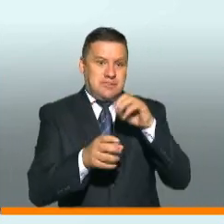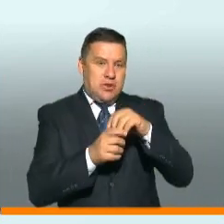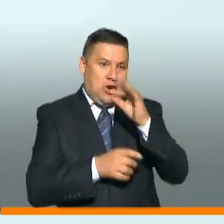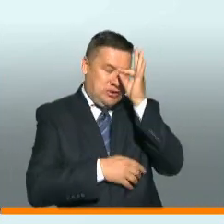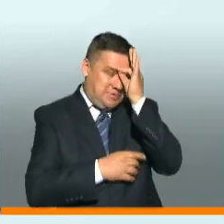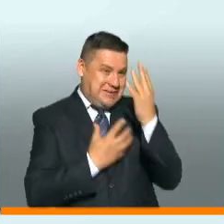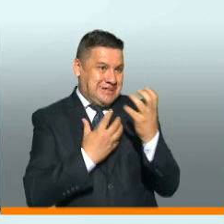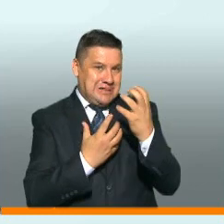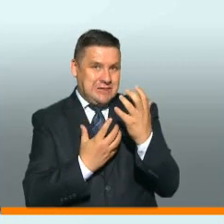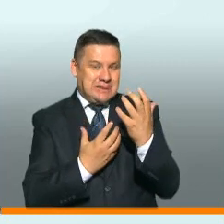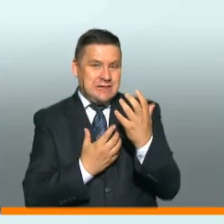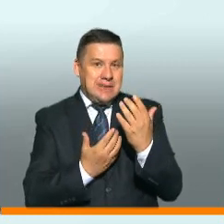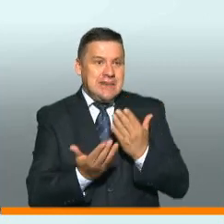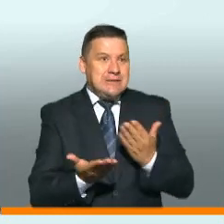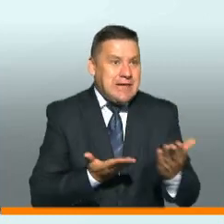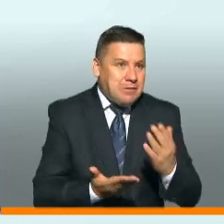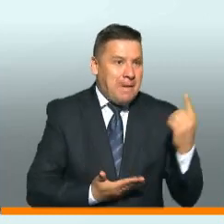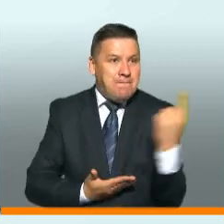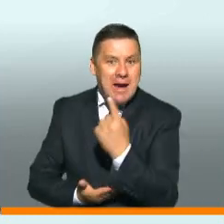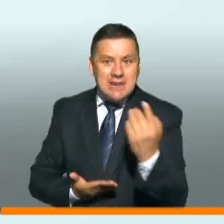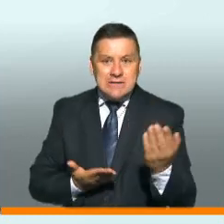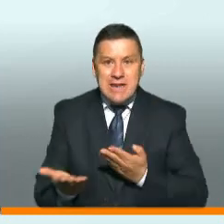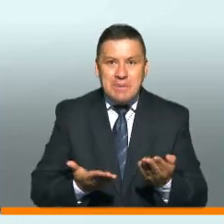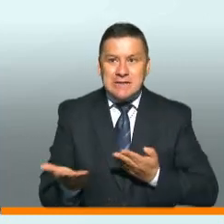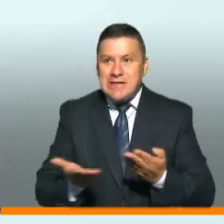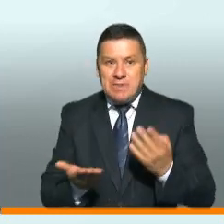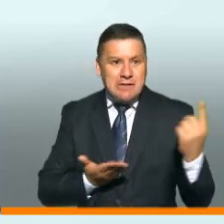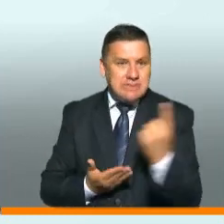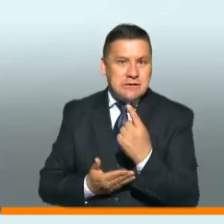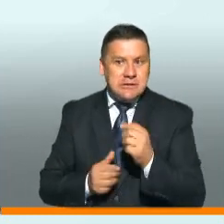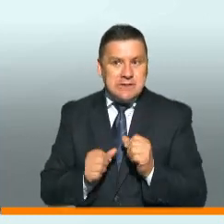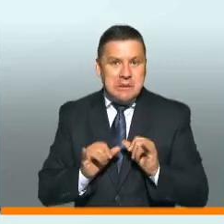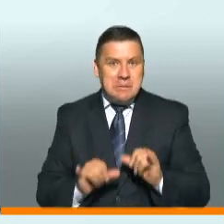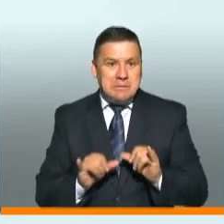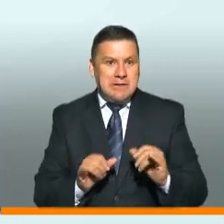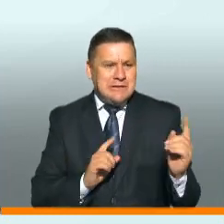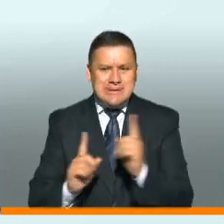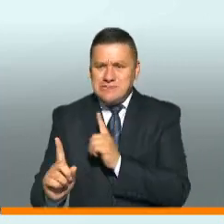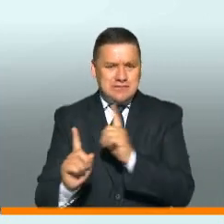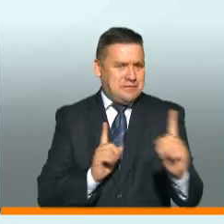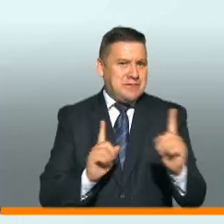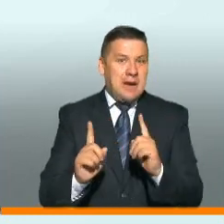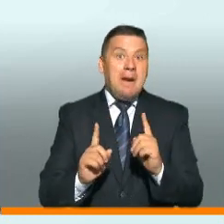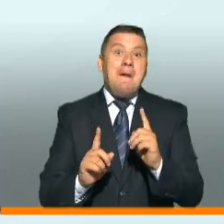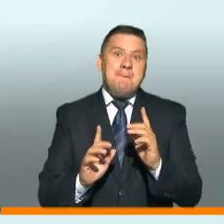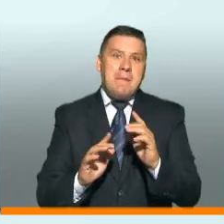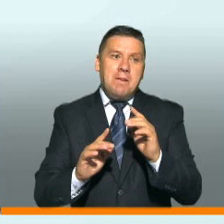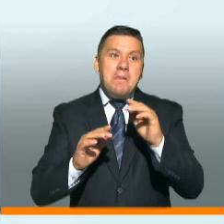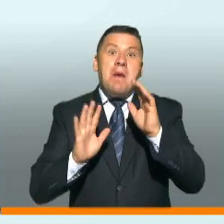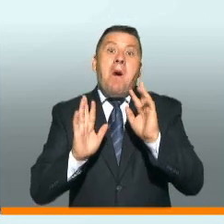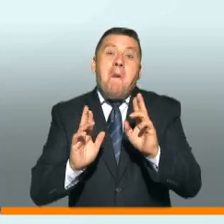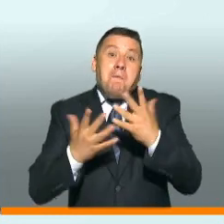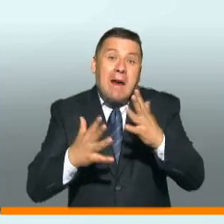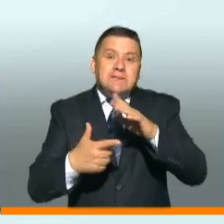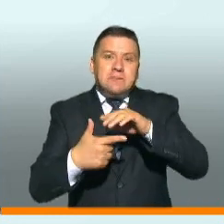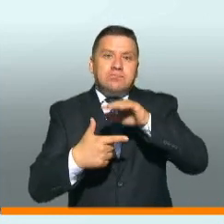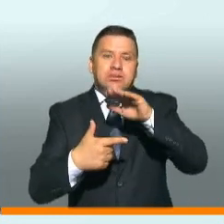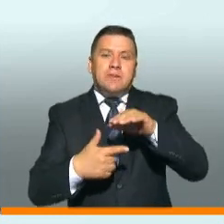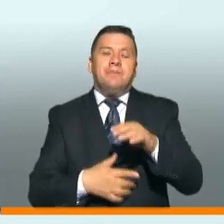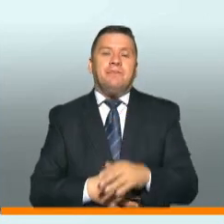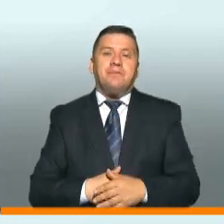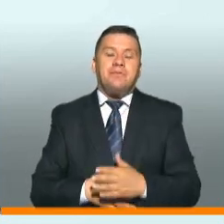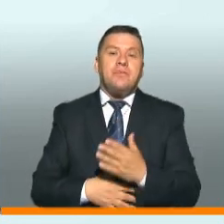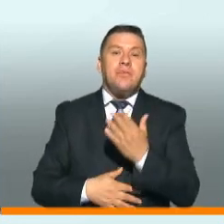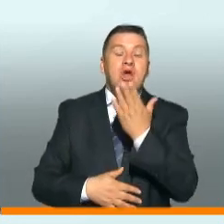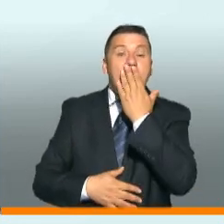que la estructura de servicios ha venido siendo sostenida con tendencia a la estabilización. Riohacha es